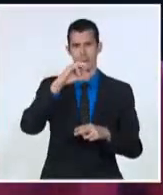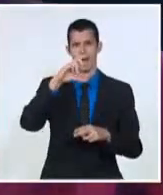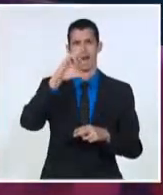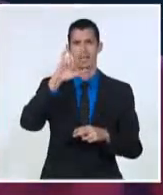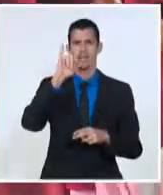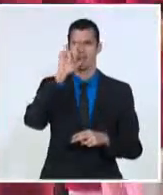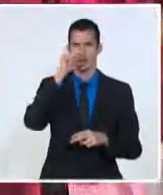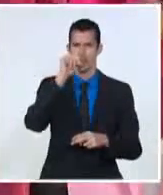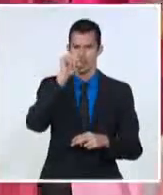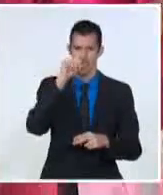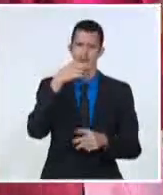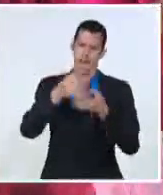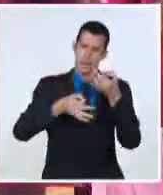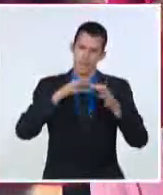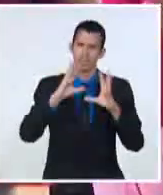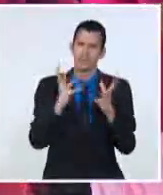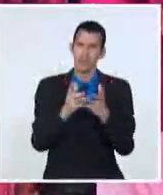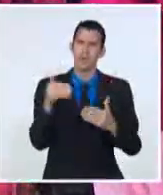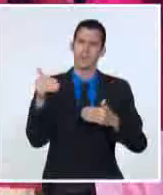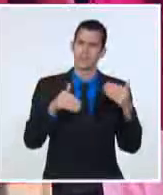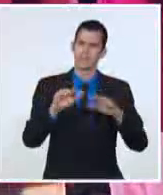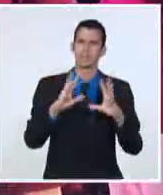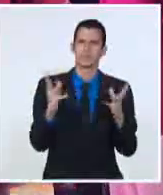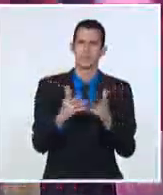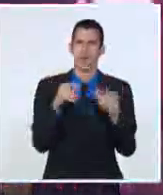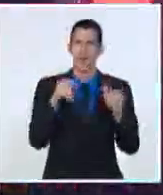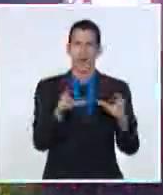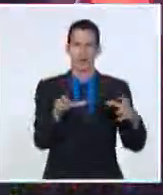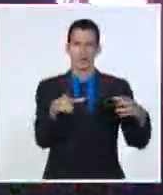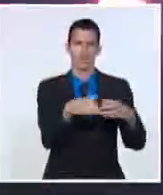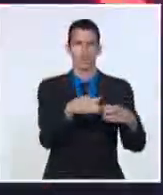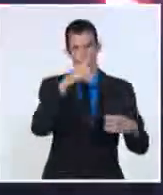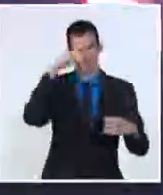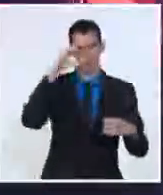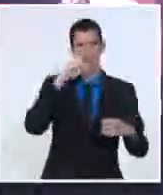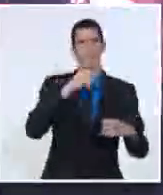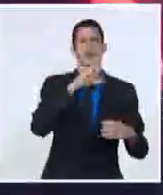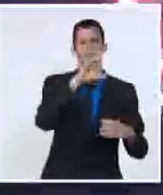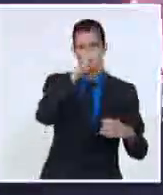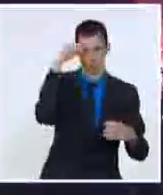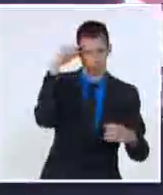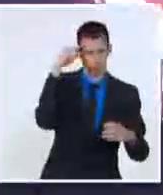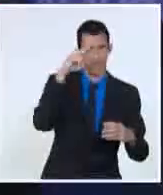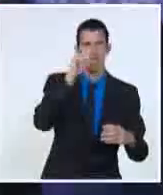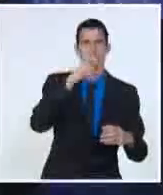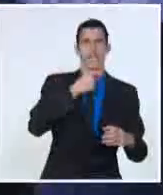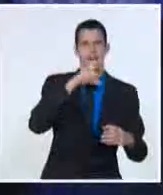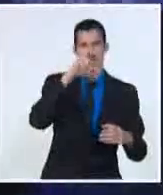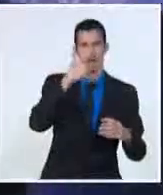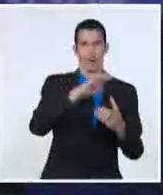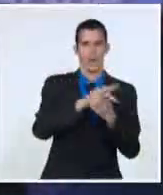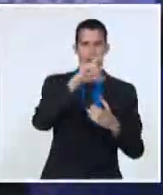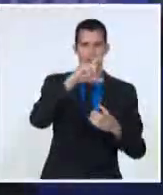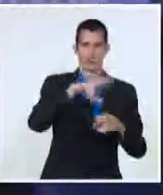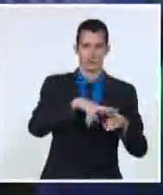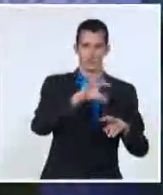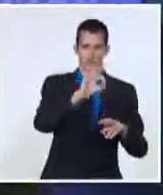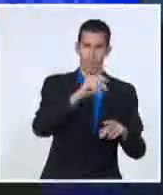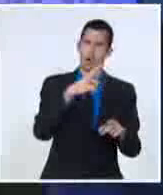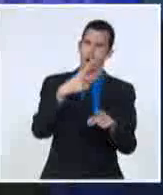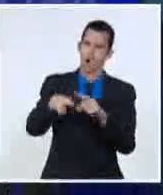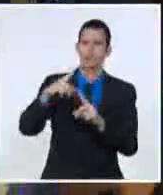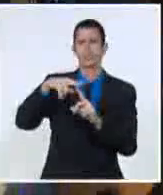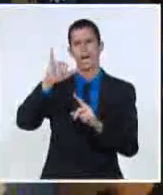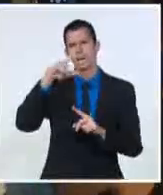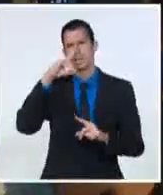donde participaron el conjunto sonoros de Camacho y las orquestas Sabor Latino como invitada taínos de